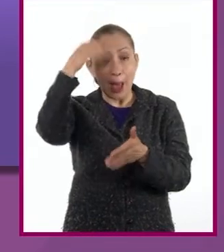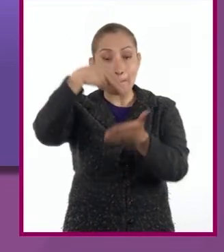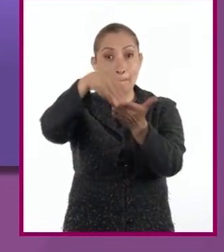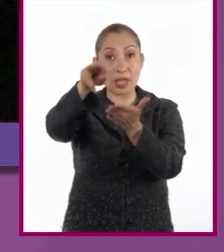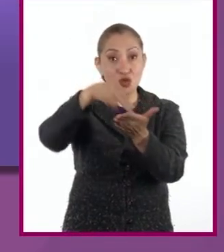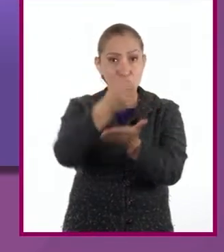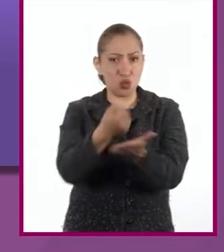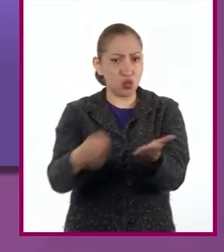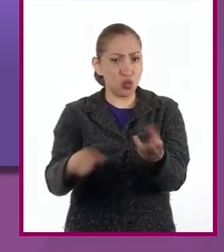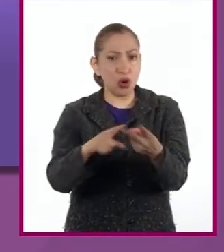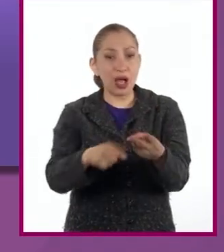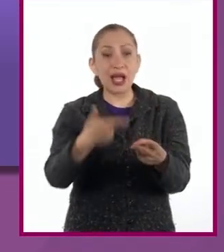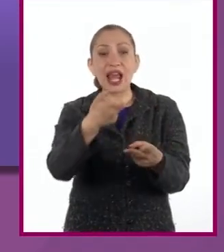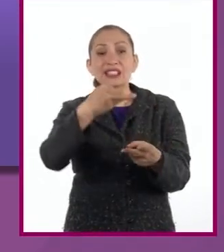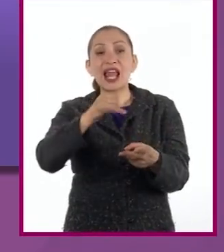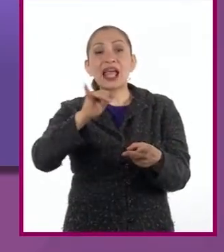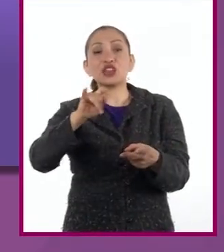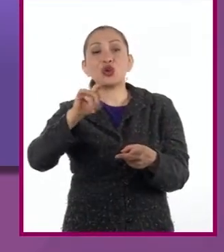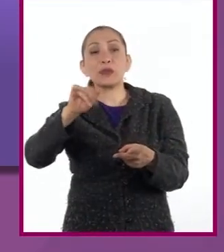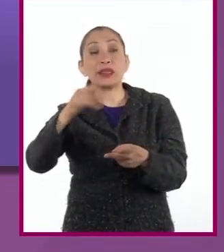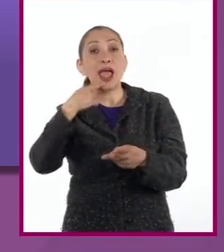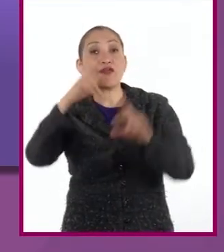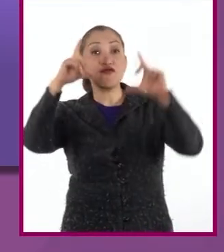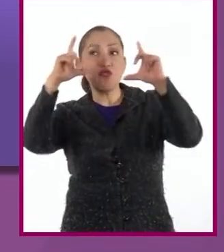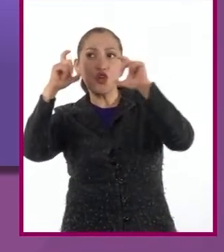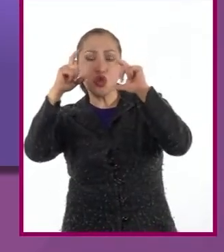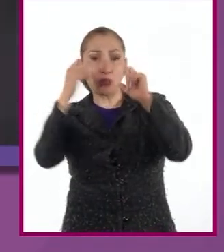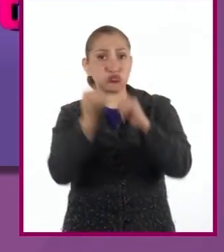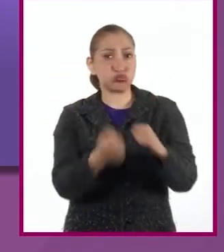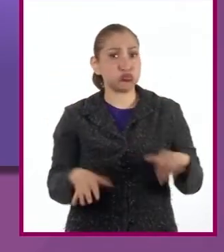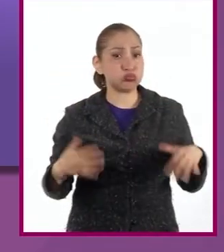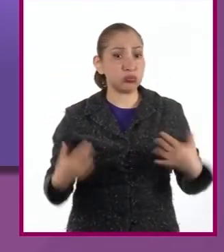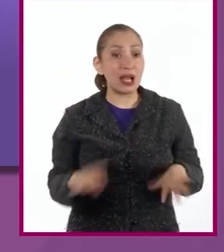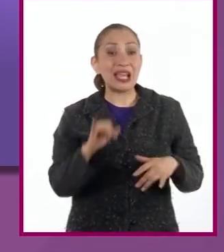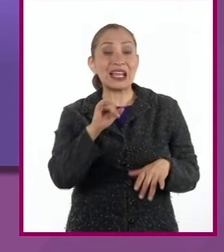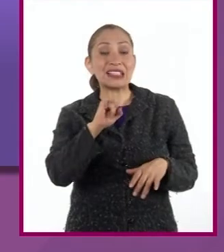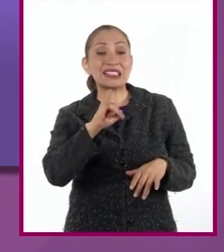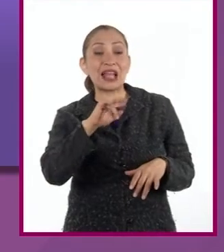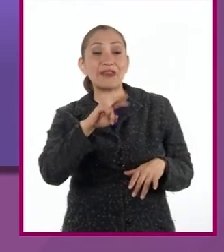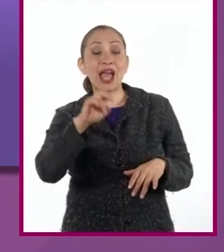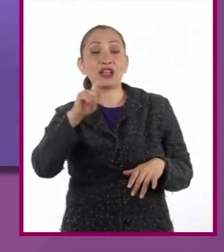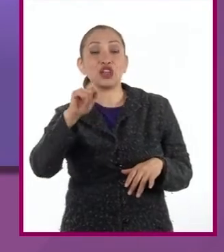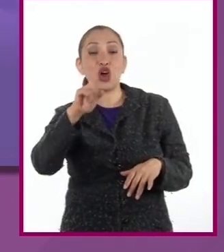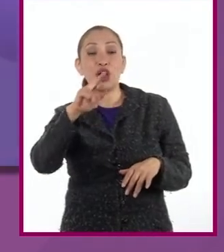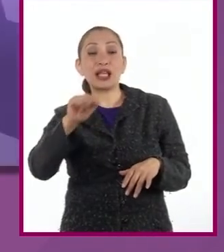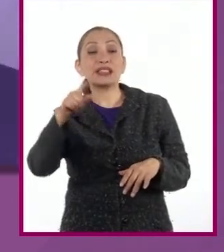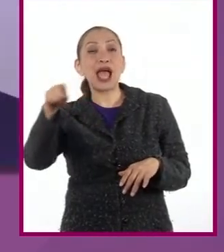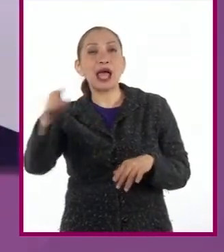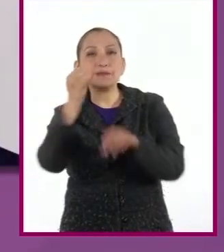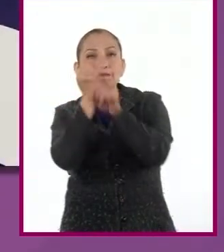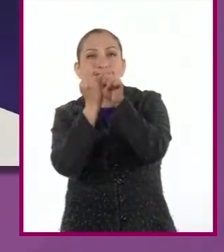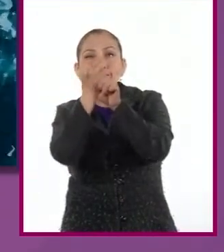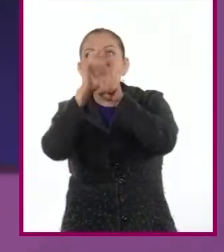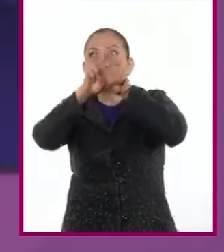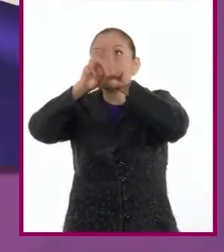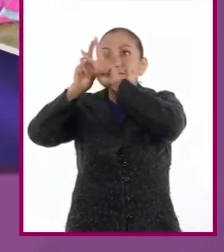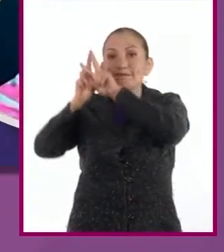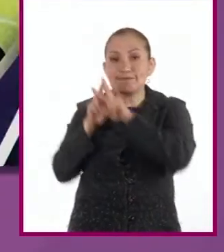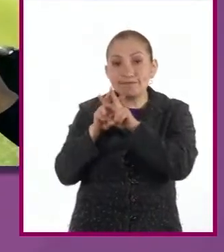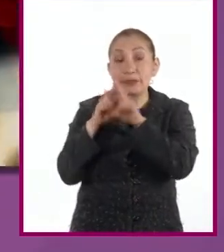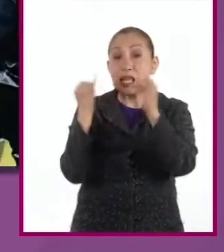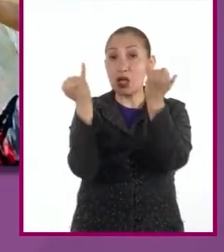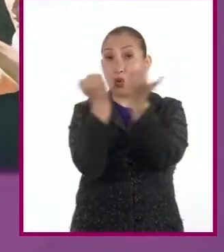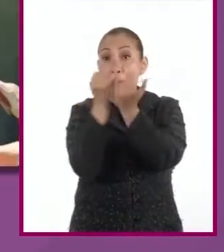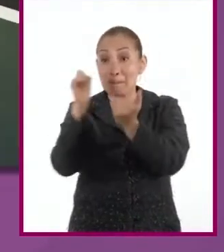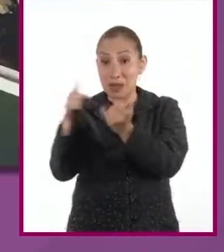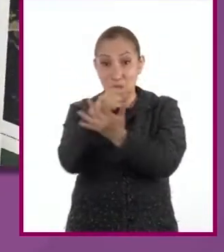pintura. Graciela Iturbide en fotografía. Y Silvia Torres Peinbert en astronomía. Al igual